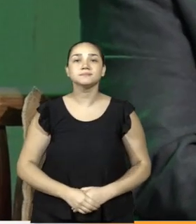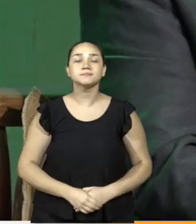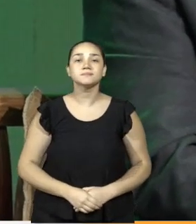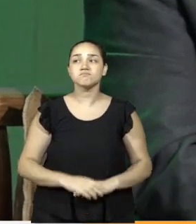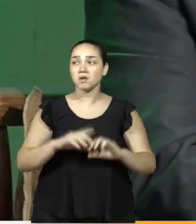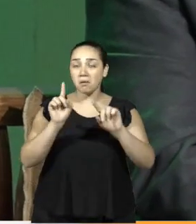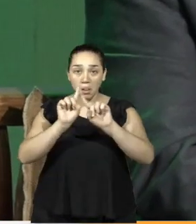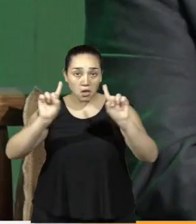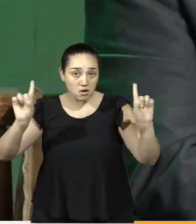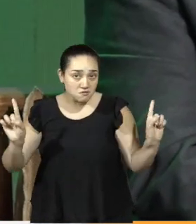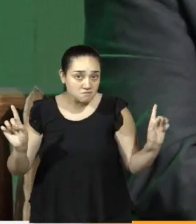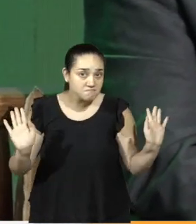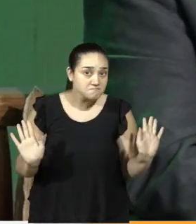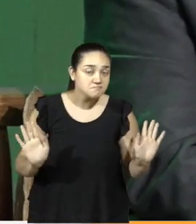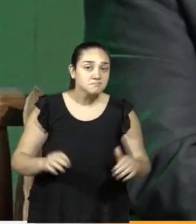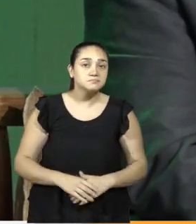¿No?